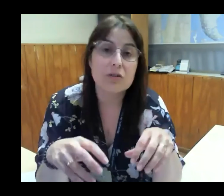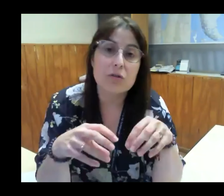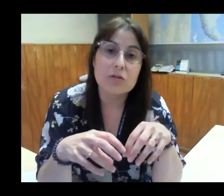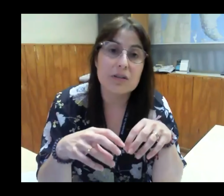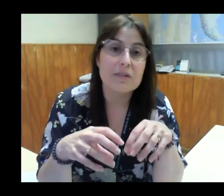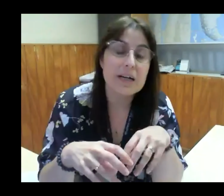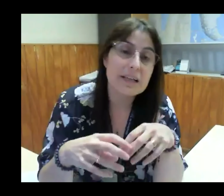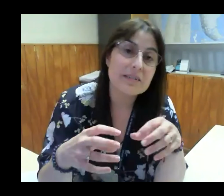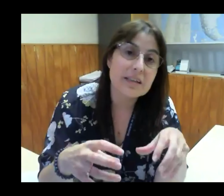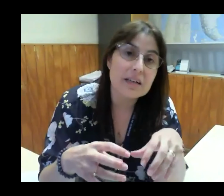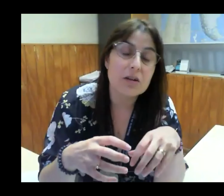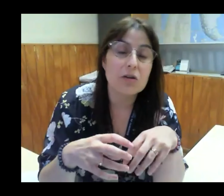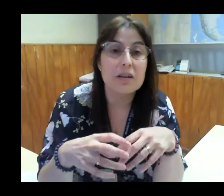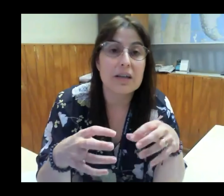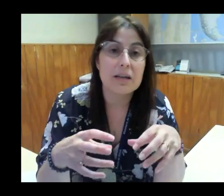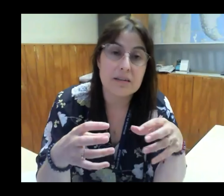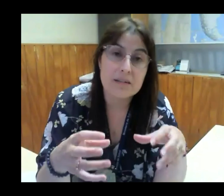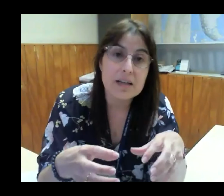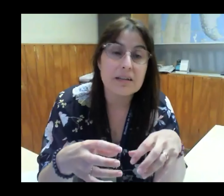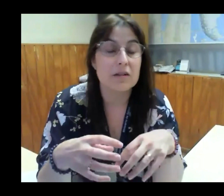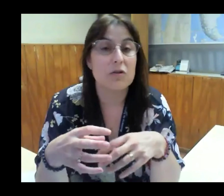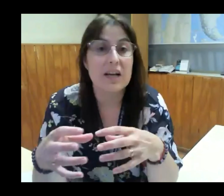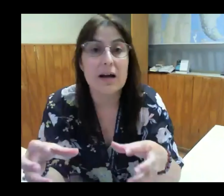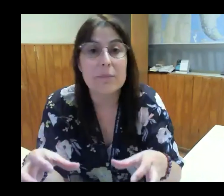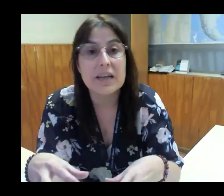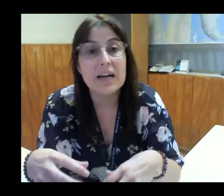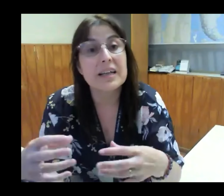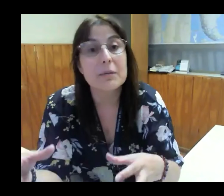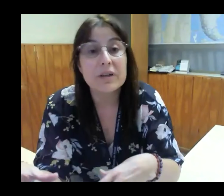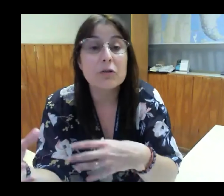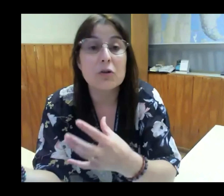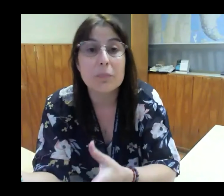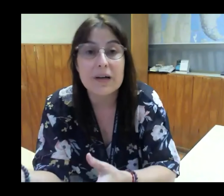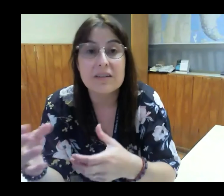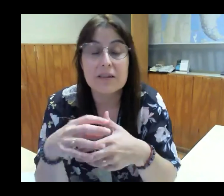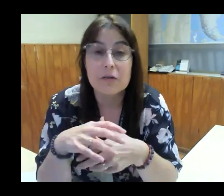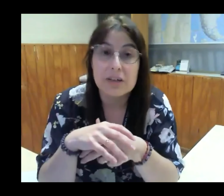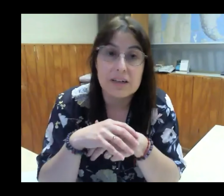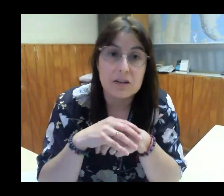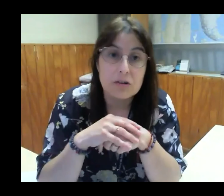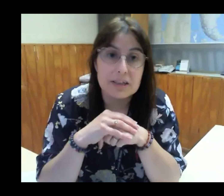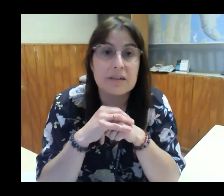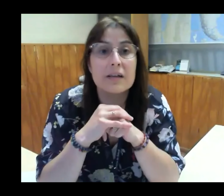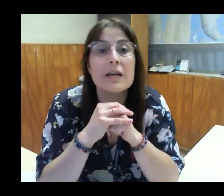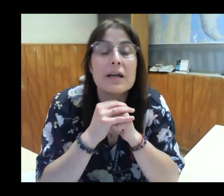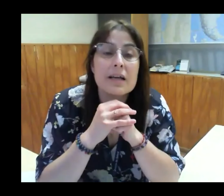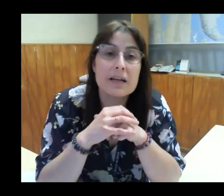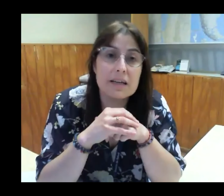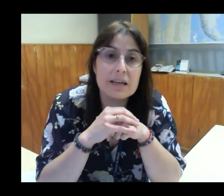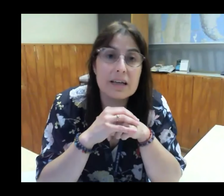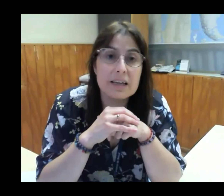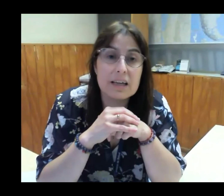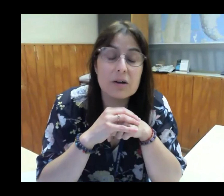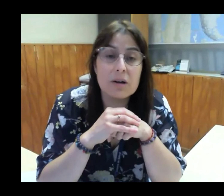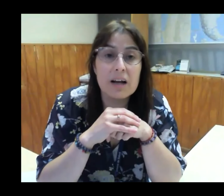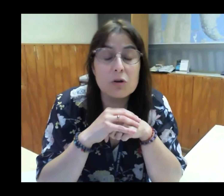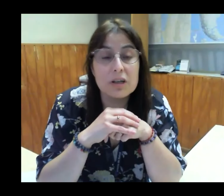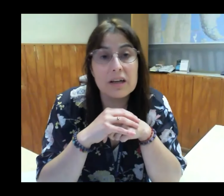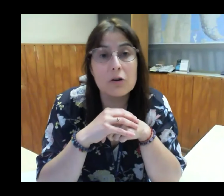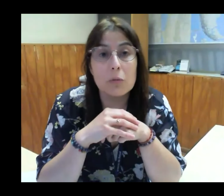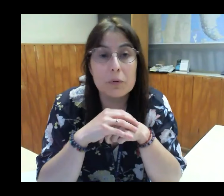algo que solo se vea en ciertas regiones de Chile, sino de las Américas y también de otros países de otras regiones, que